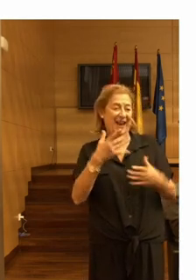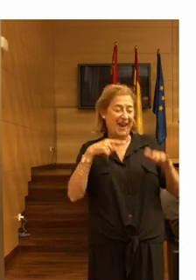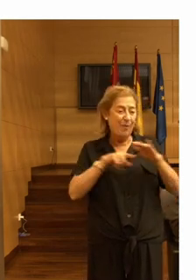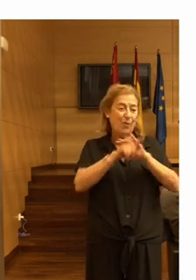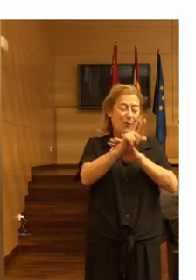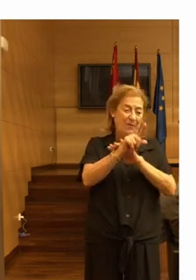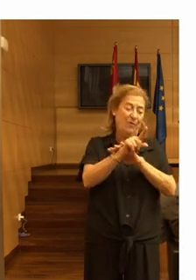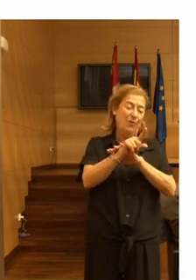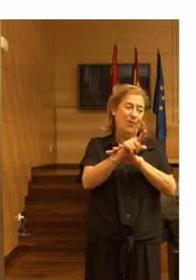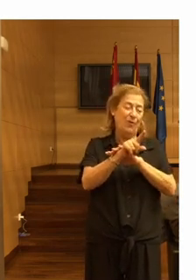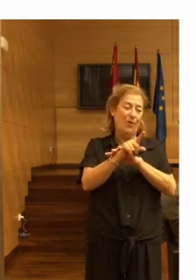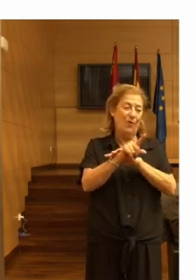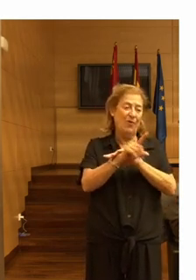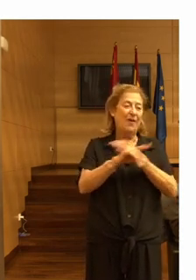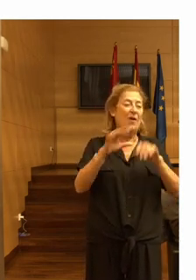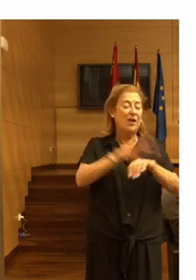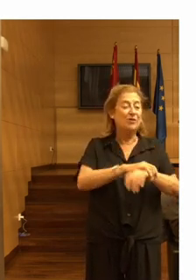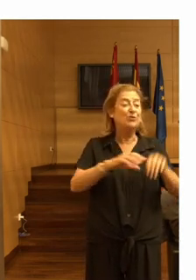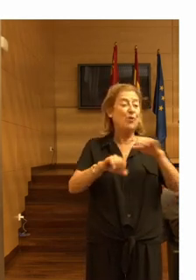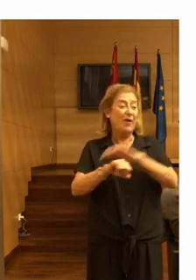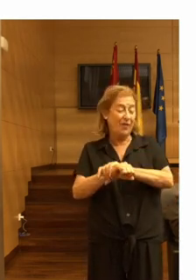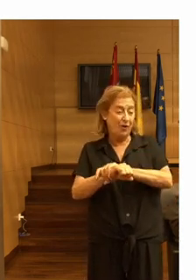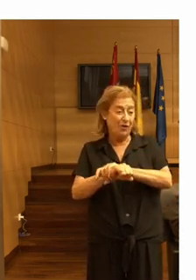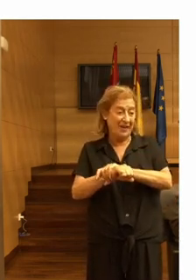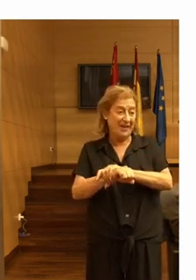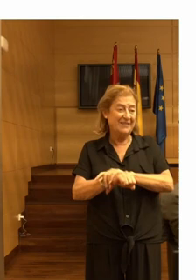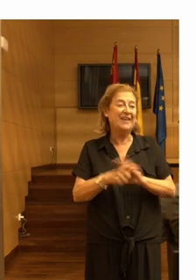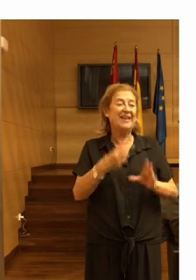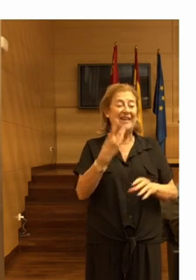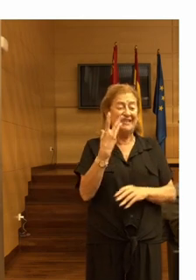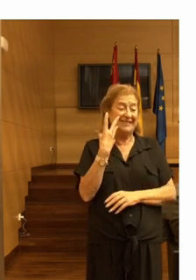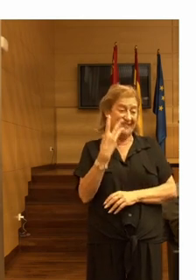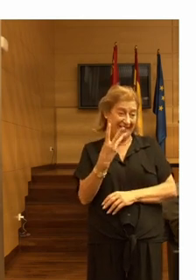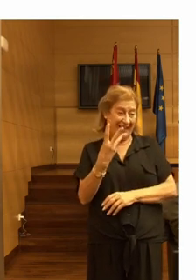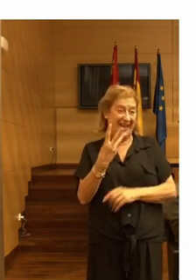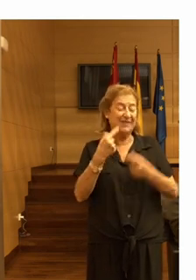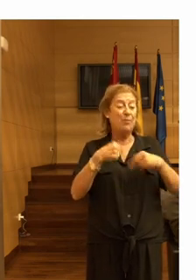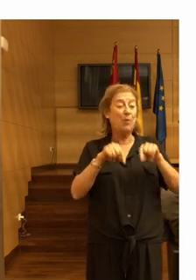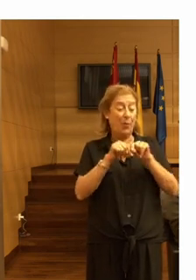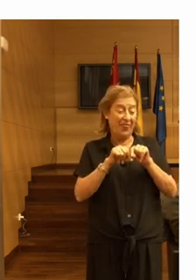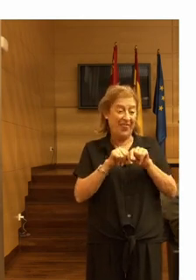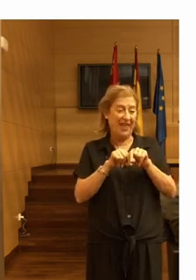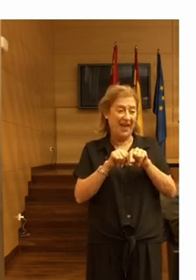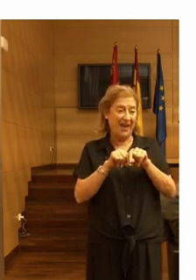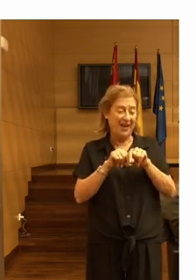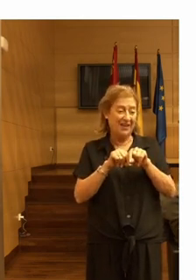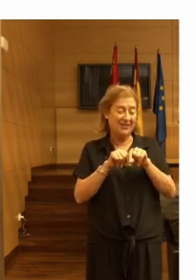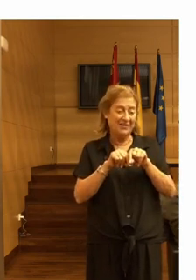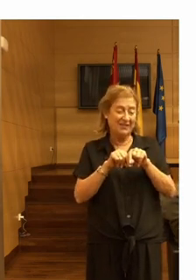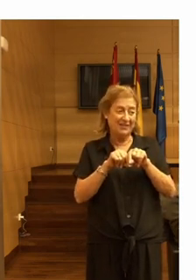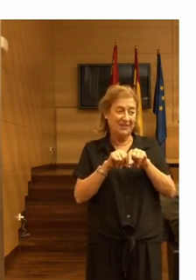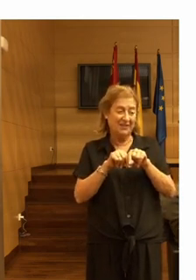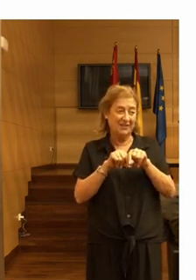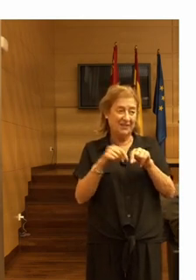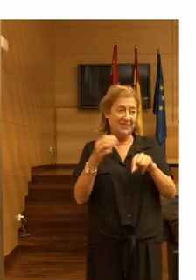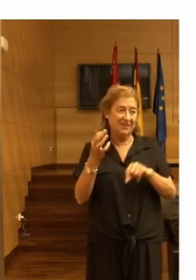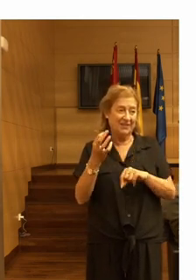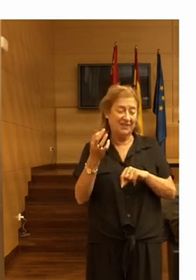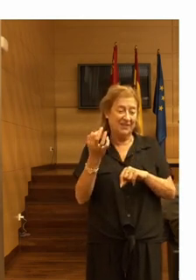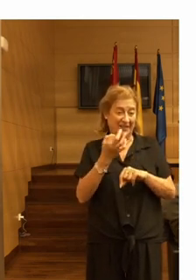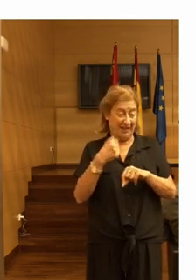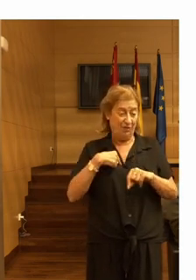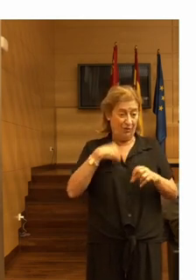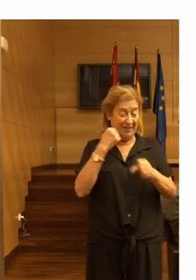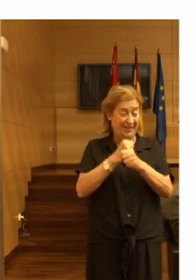evolutivo de sujeciones en las tres provincias en las que